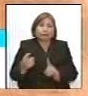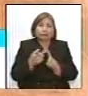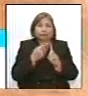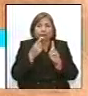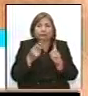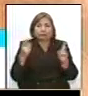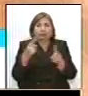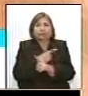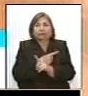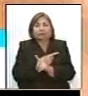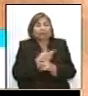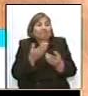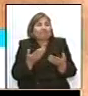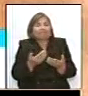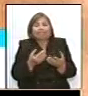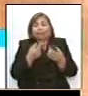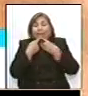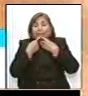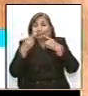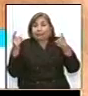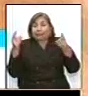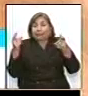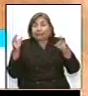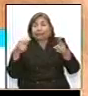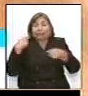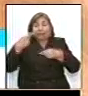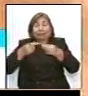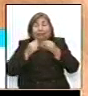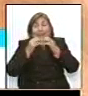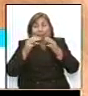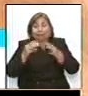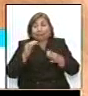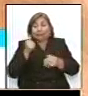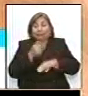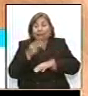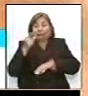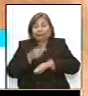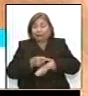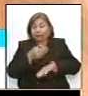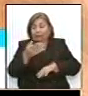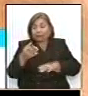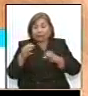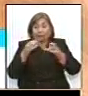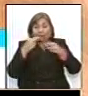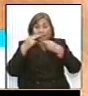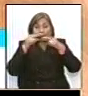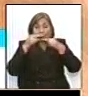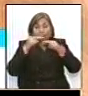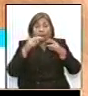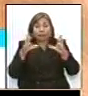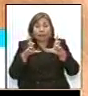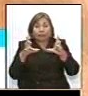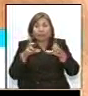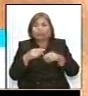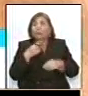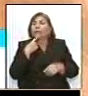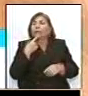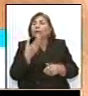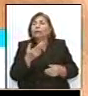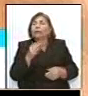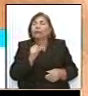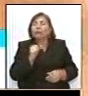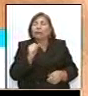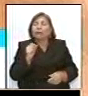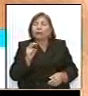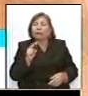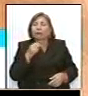contradicción. En el comunicado emitido al día siguiente del anuncio en contra suya, formulado por el programa Panorama, el congresista denunciado, Daniel Enrique Salaverry